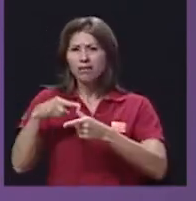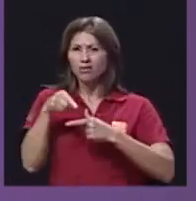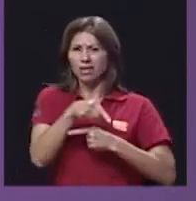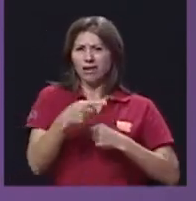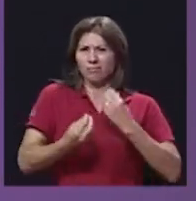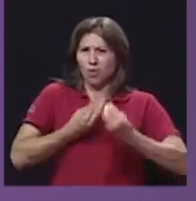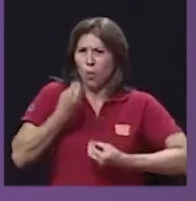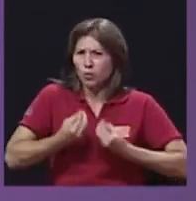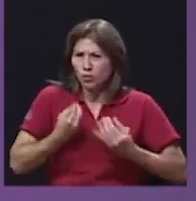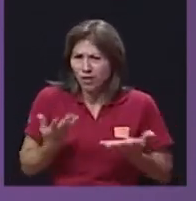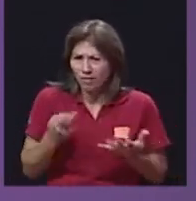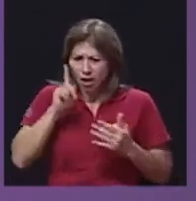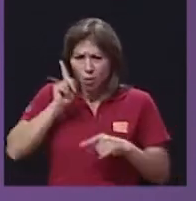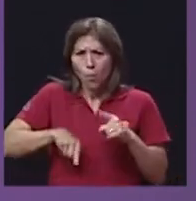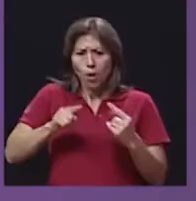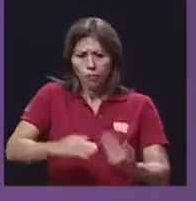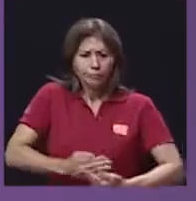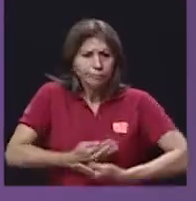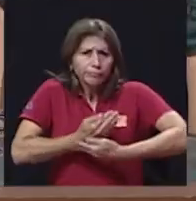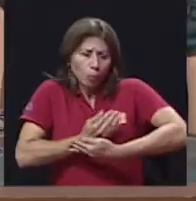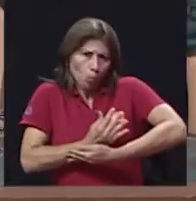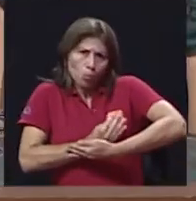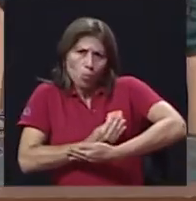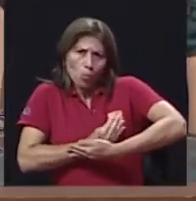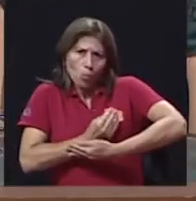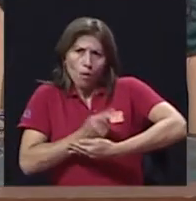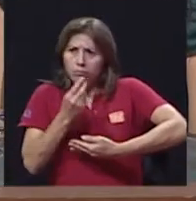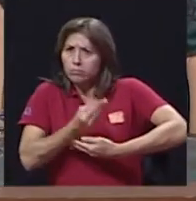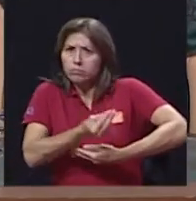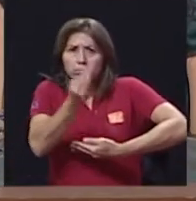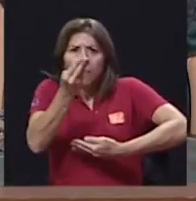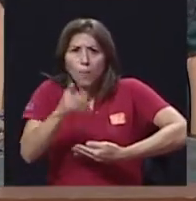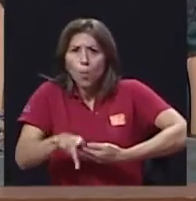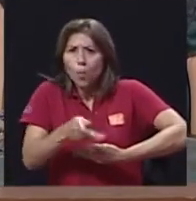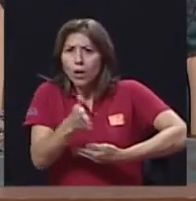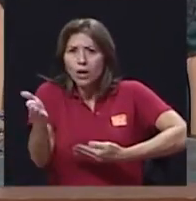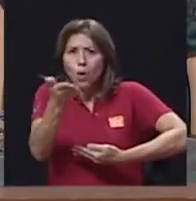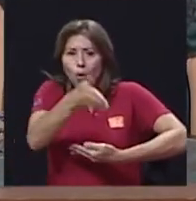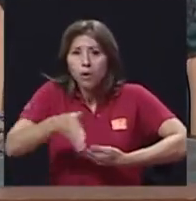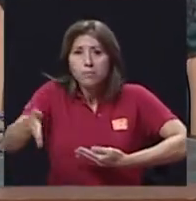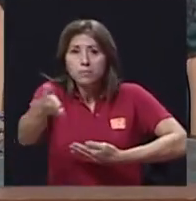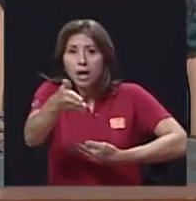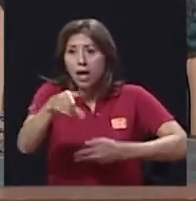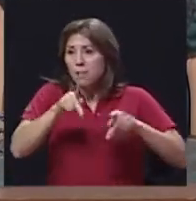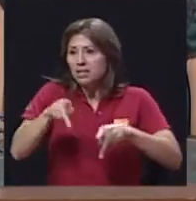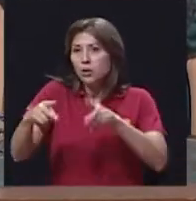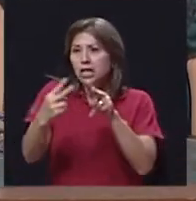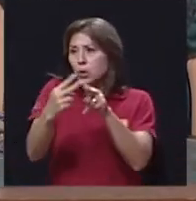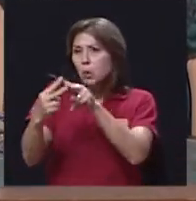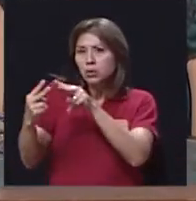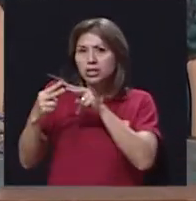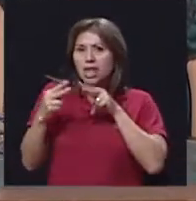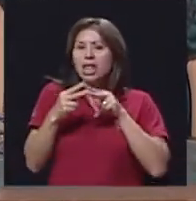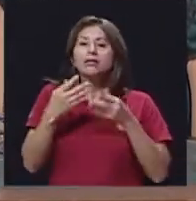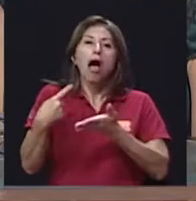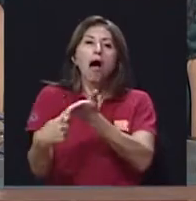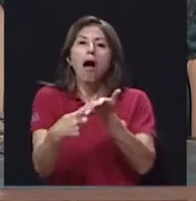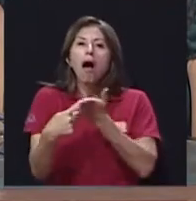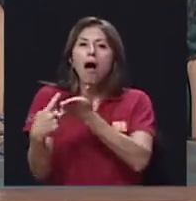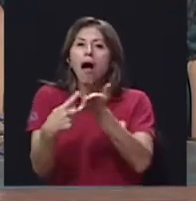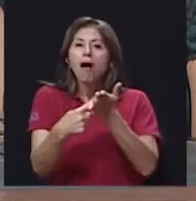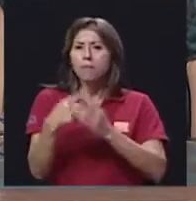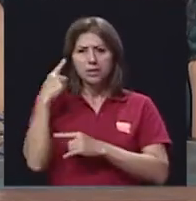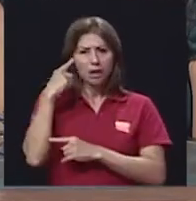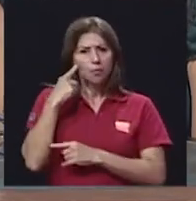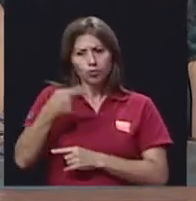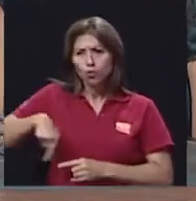público y lo compartimos entre varias conocidas y comentamos que deberíamos ir a dar de mamar ahí para exigir que no nos